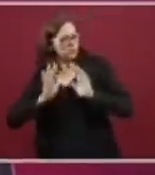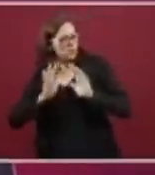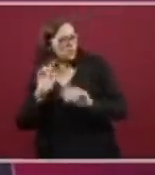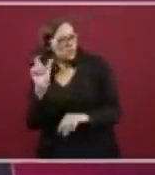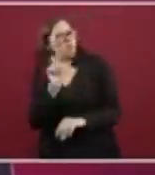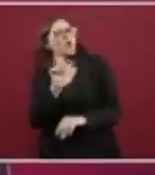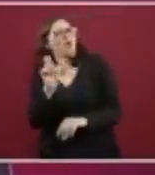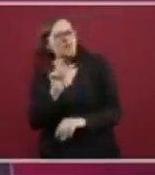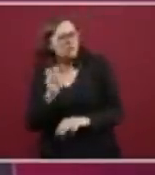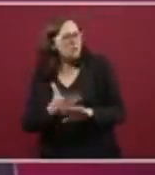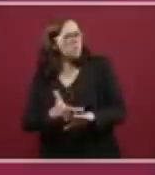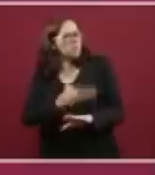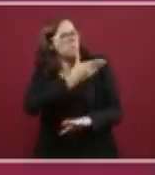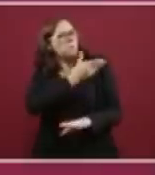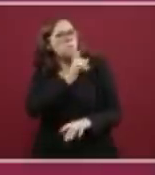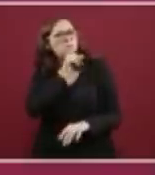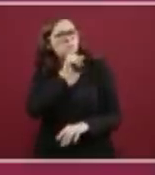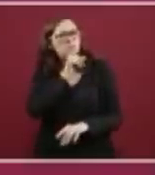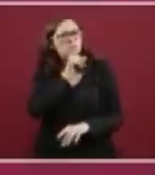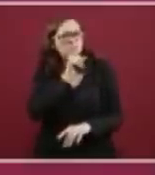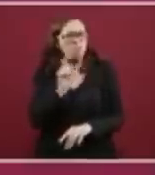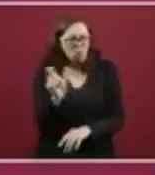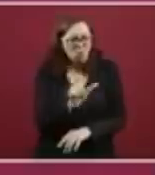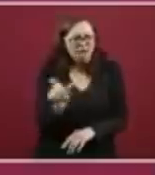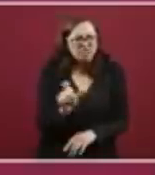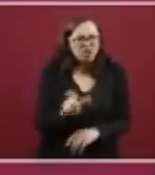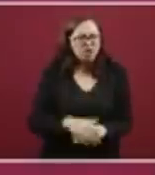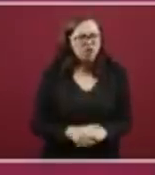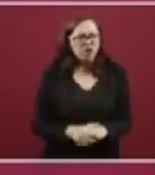¿Cuándo se opusieron, por ejemplo,